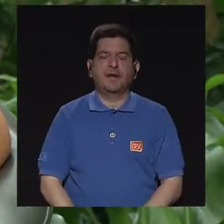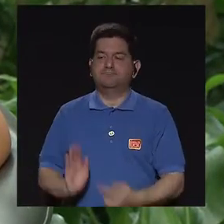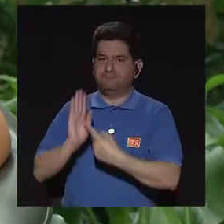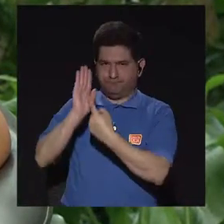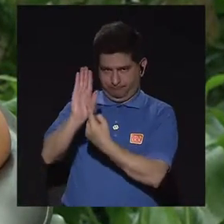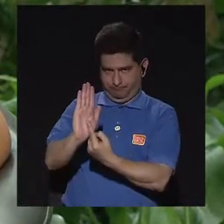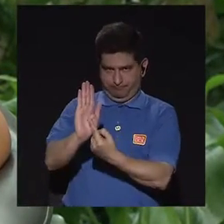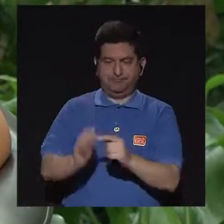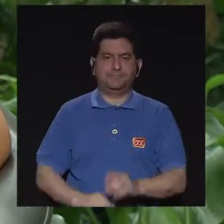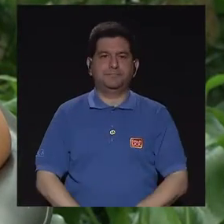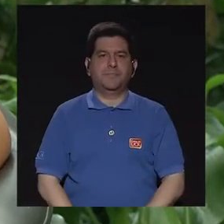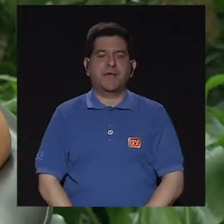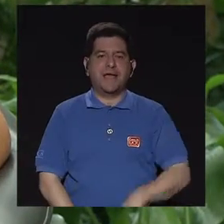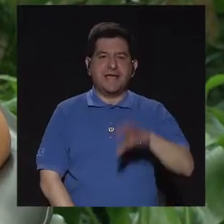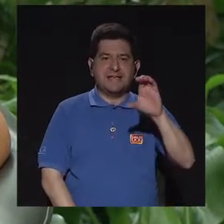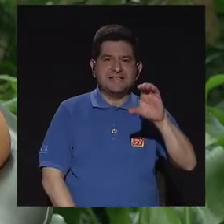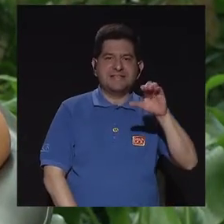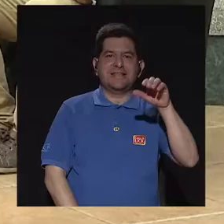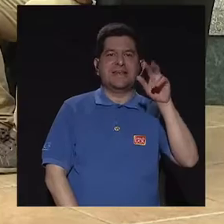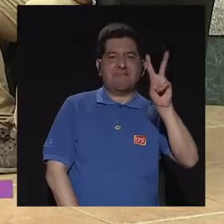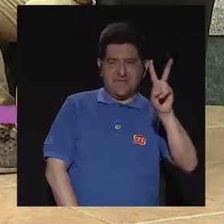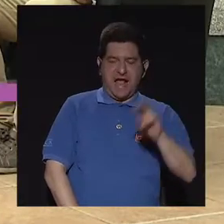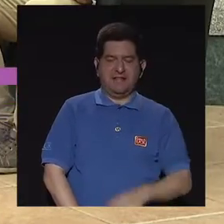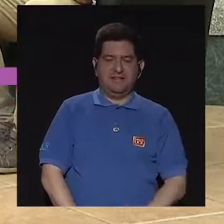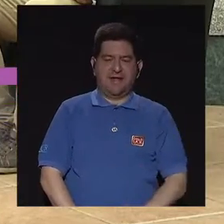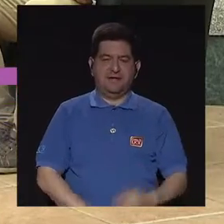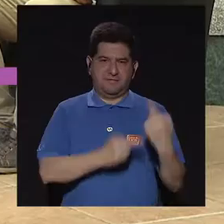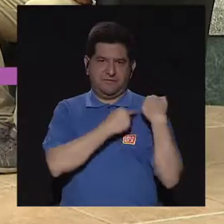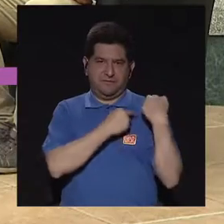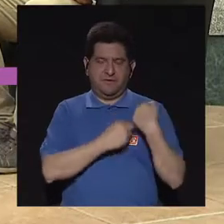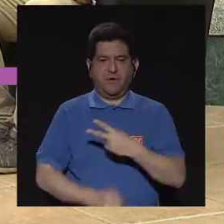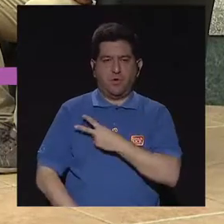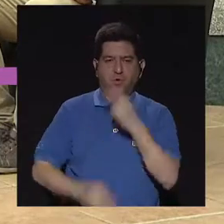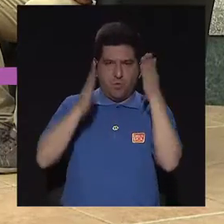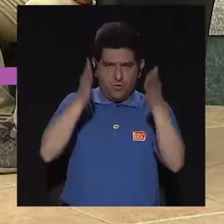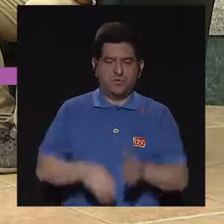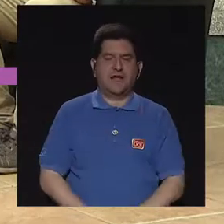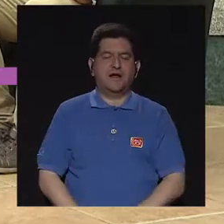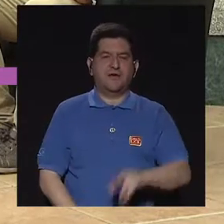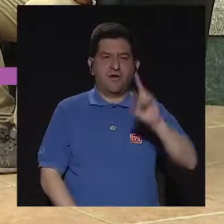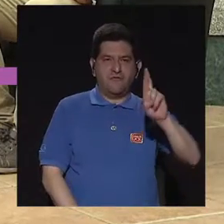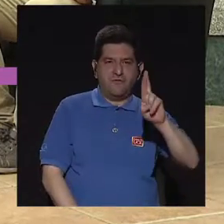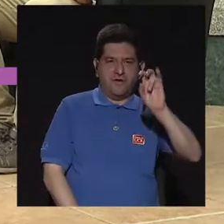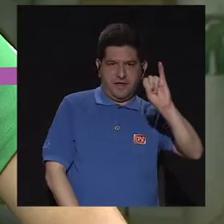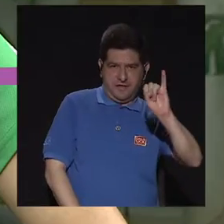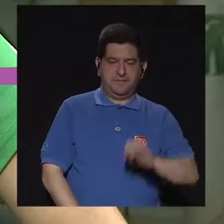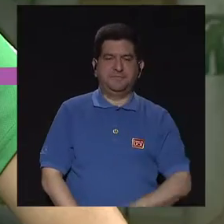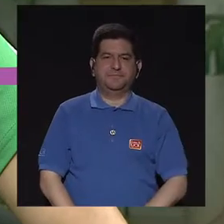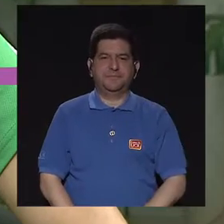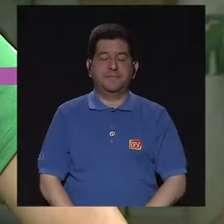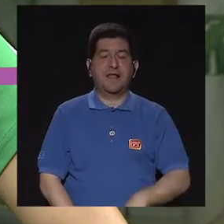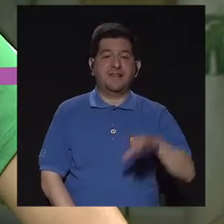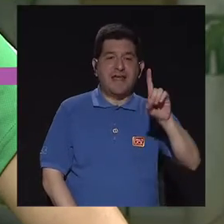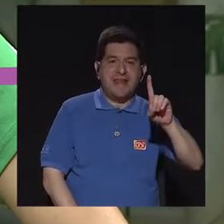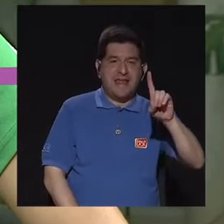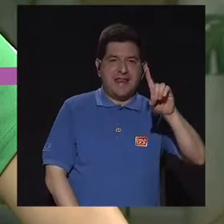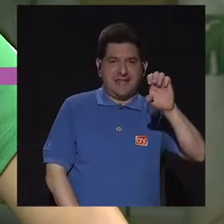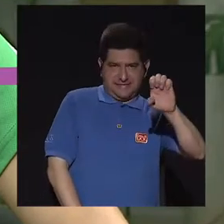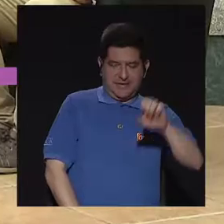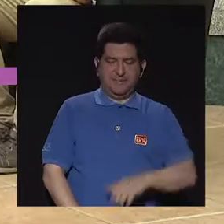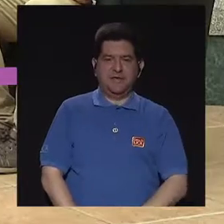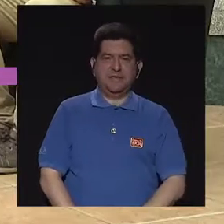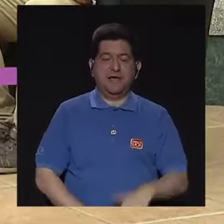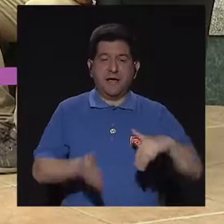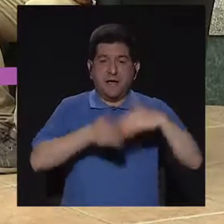les quiero presentar a Cristina Villalta, encargada de voluntariado de Rally Internacional, Daniel